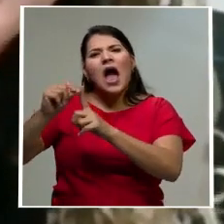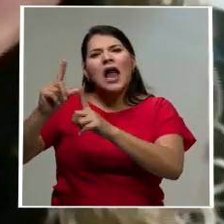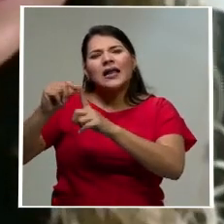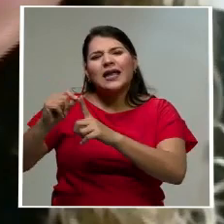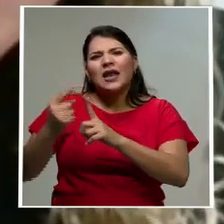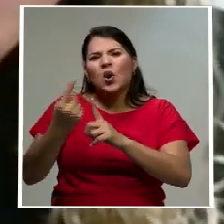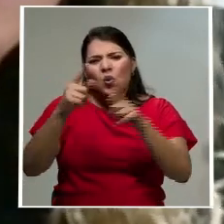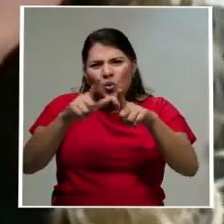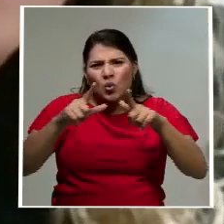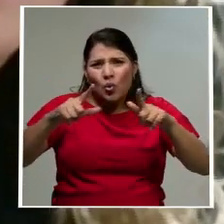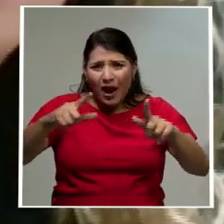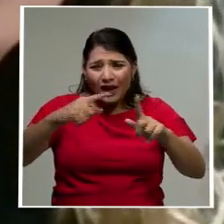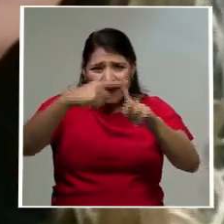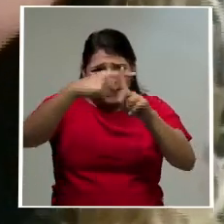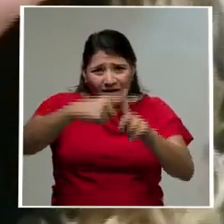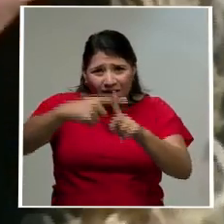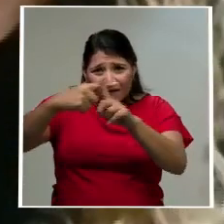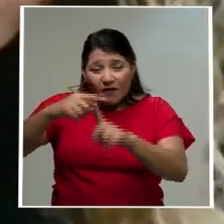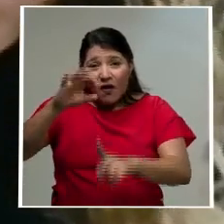clases ahí.